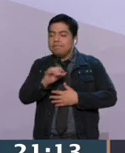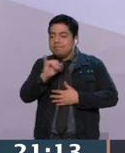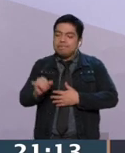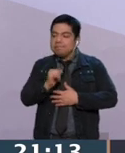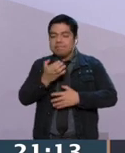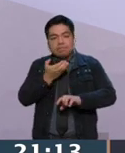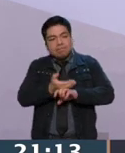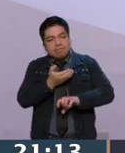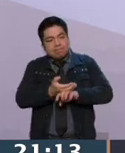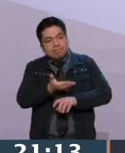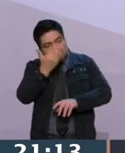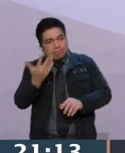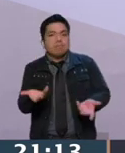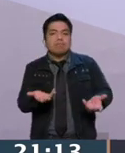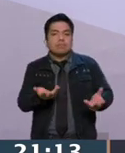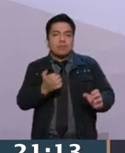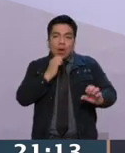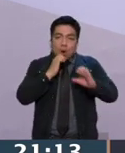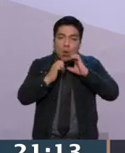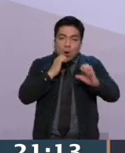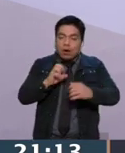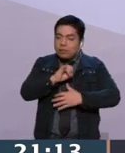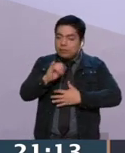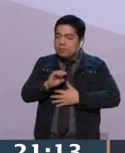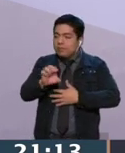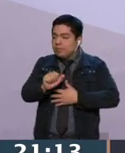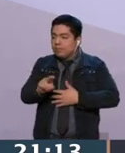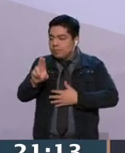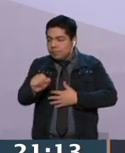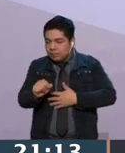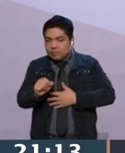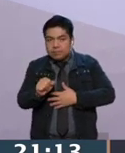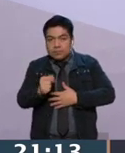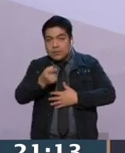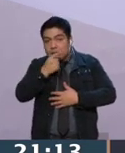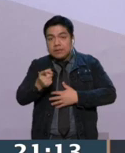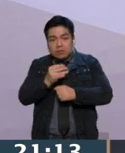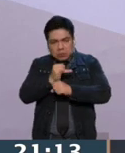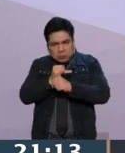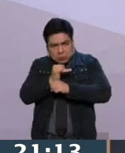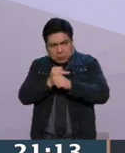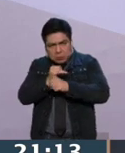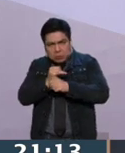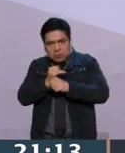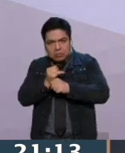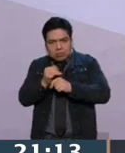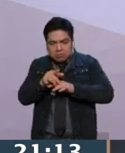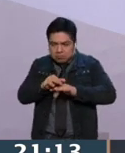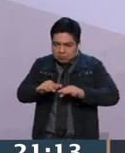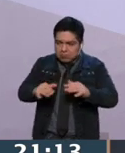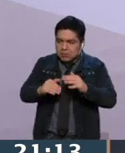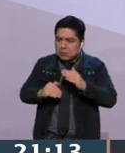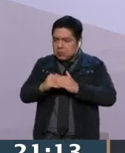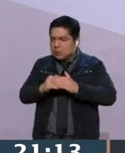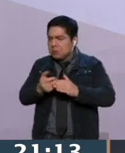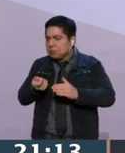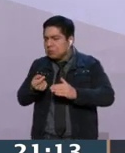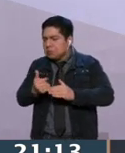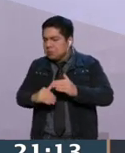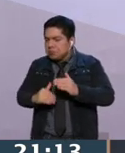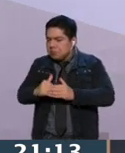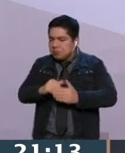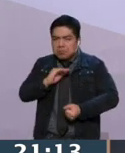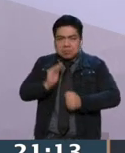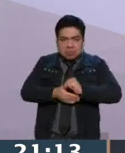Unidos, hoy en entrevista para Jesús García, decía que esta fue una investigación que tuvo alcances limitados y que incluso se